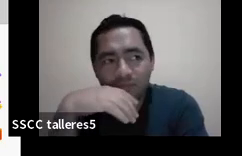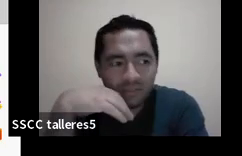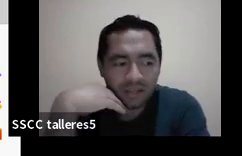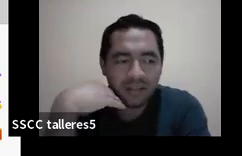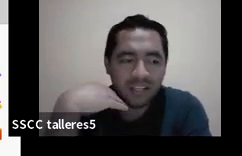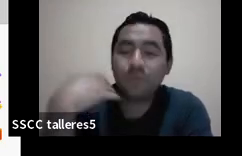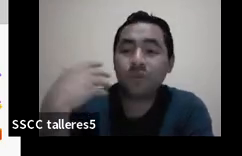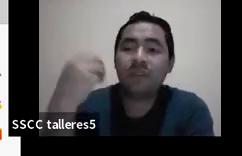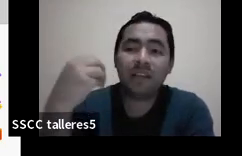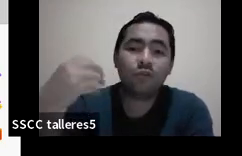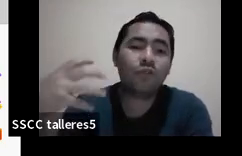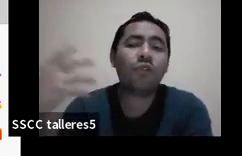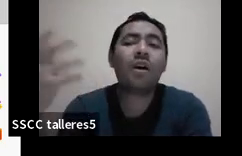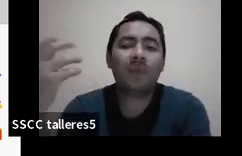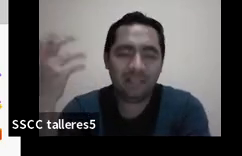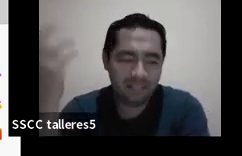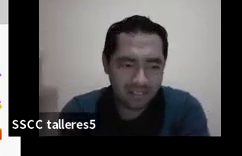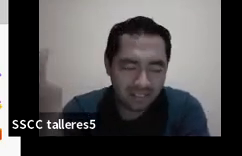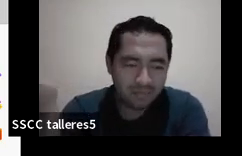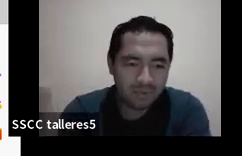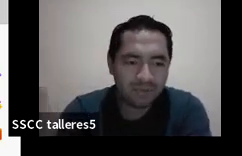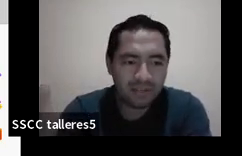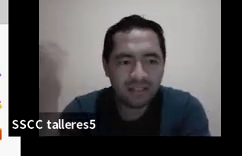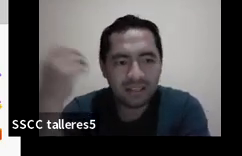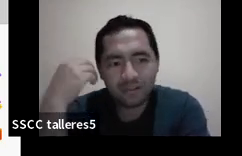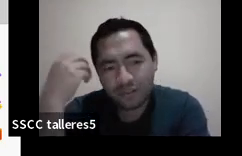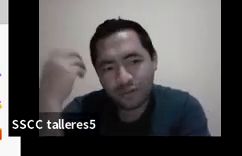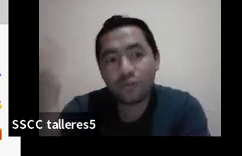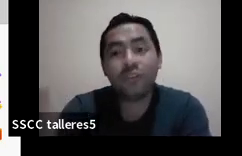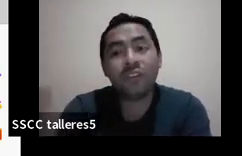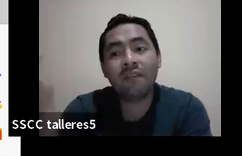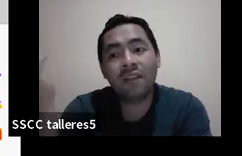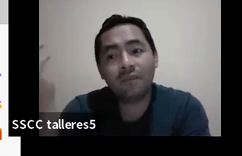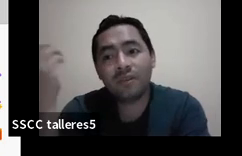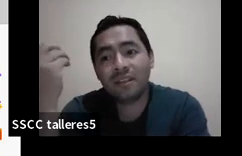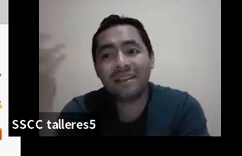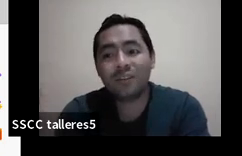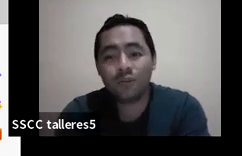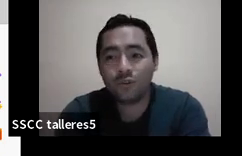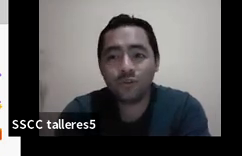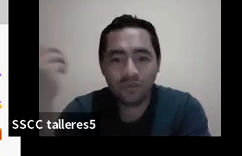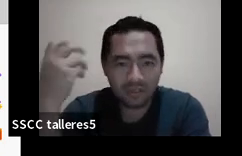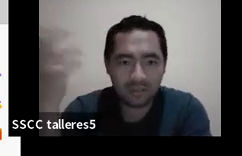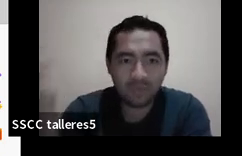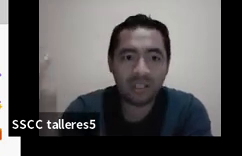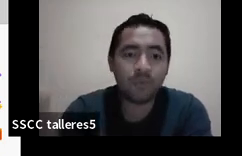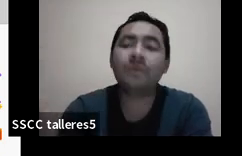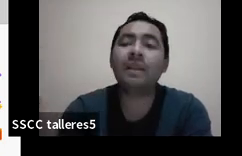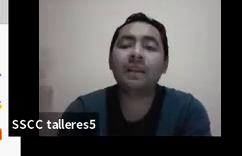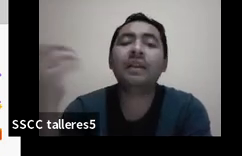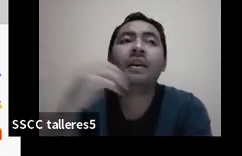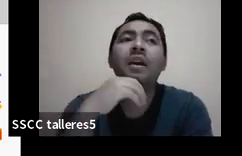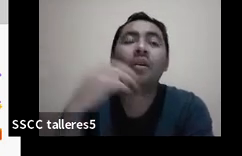sordo? Ya. ¿Es posible que un sordo hable? Sí, sí es posible. Ya. Entonces, si un sordo te habla, no es que se haga el sordo, es porque